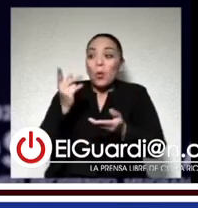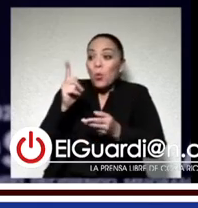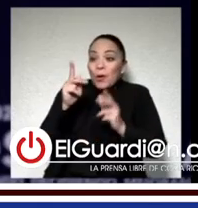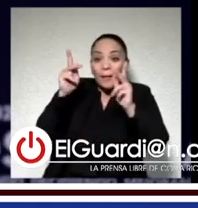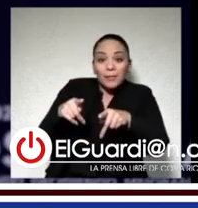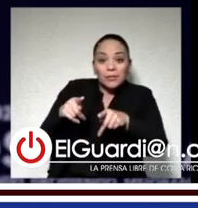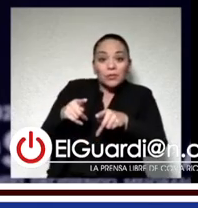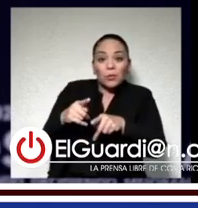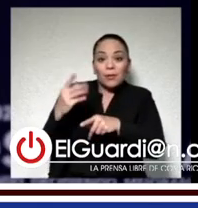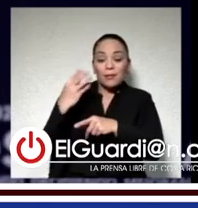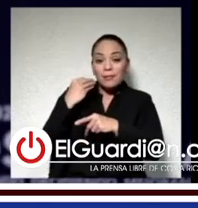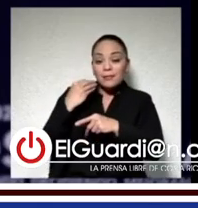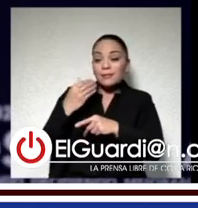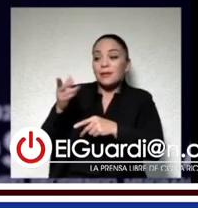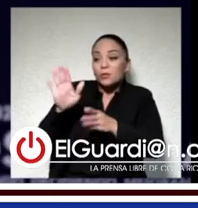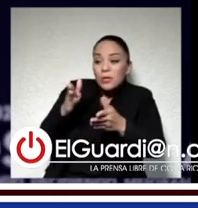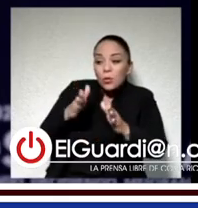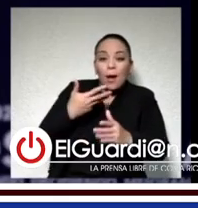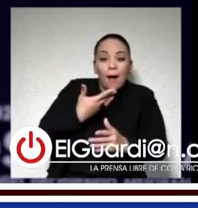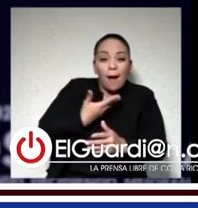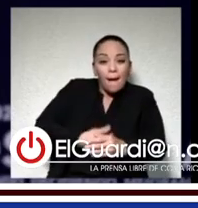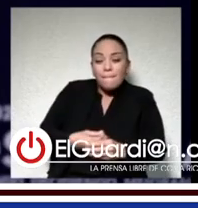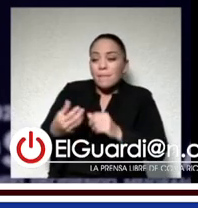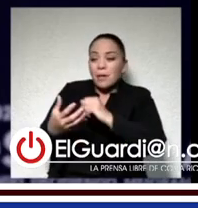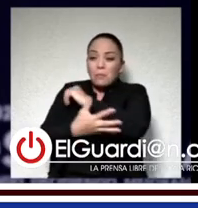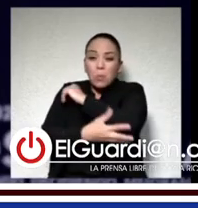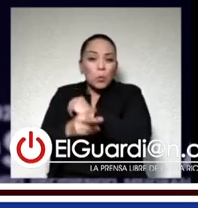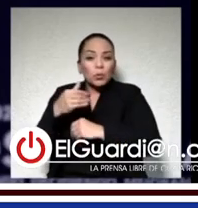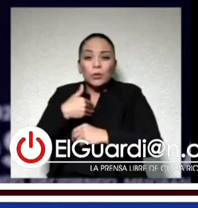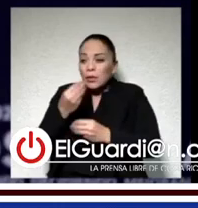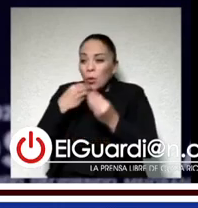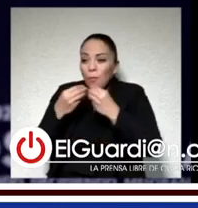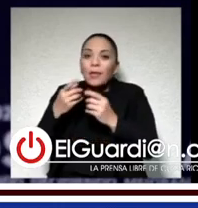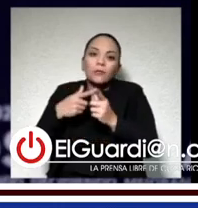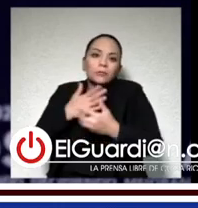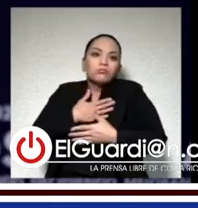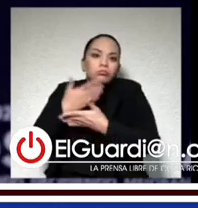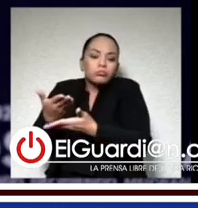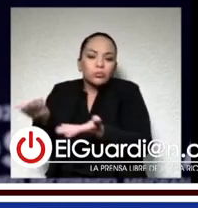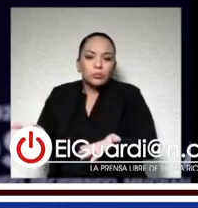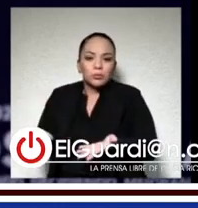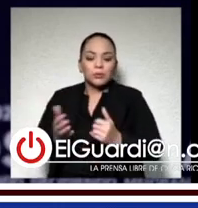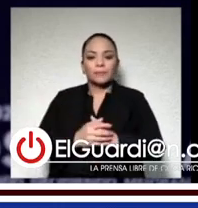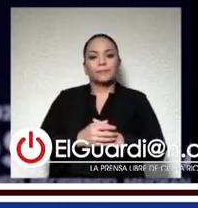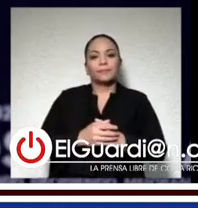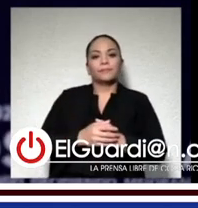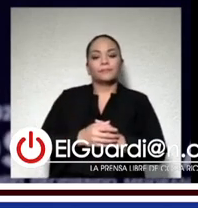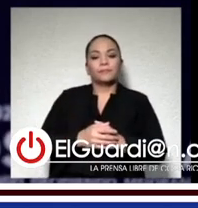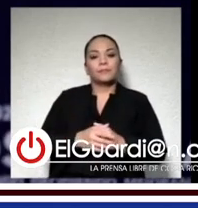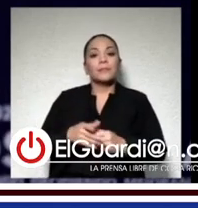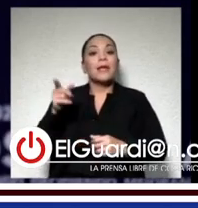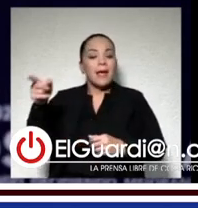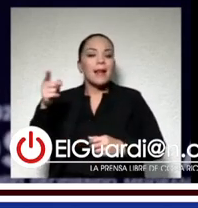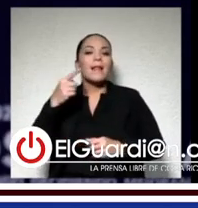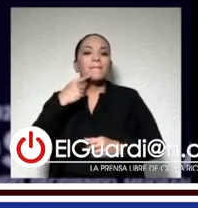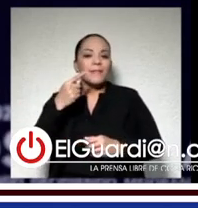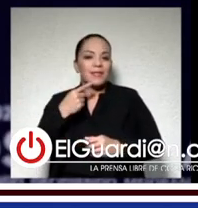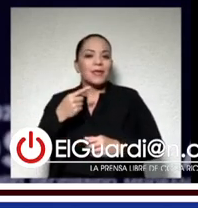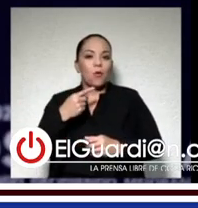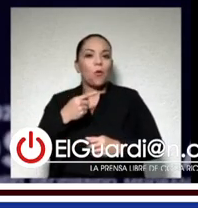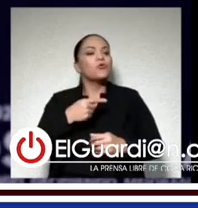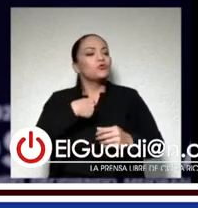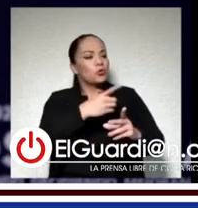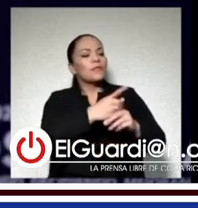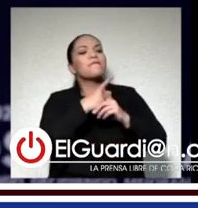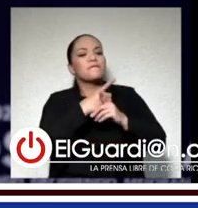hambre? No voy a ocultar que él me hizo ofrecimientos para defenderme de las calumnias y ataques de